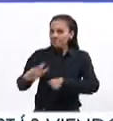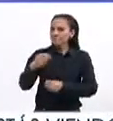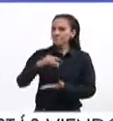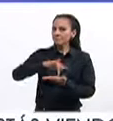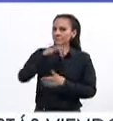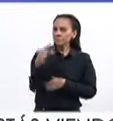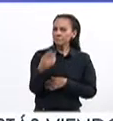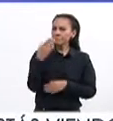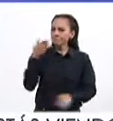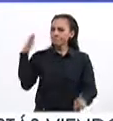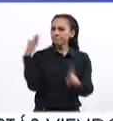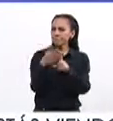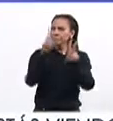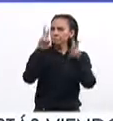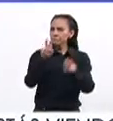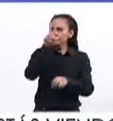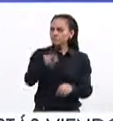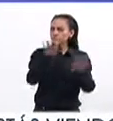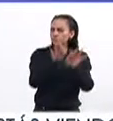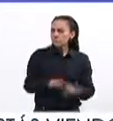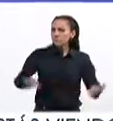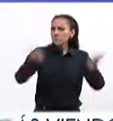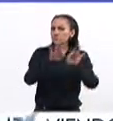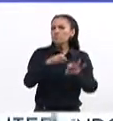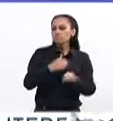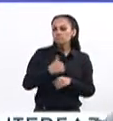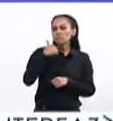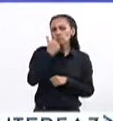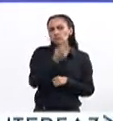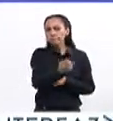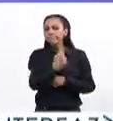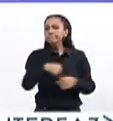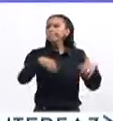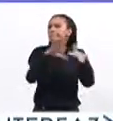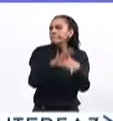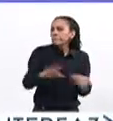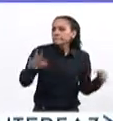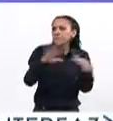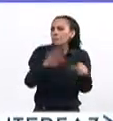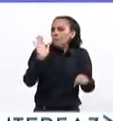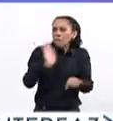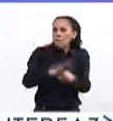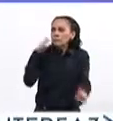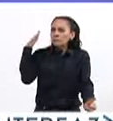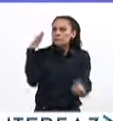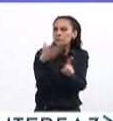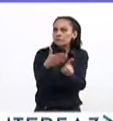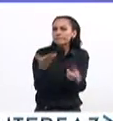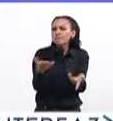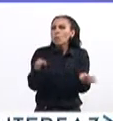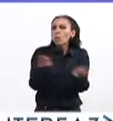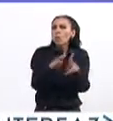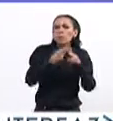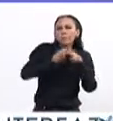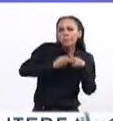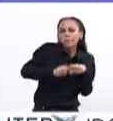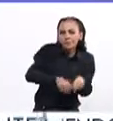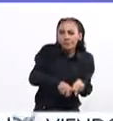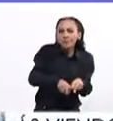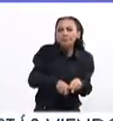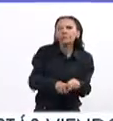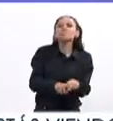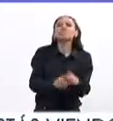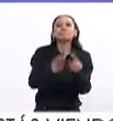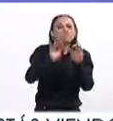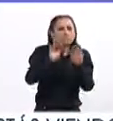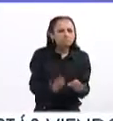tema importante. Me gustaría que nos explicaras más a detalle en dónde se empieza, en qué etapa, en dónde se empieza